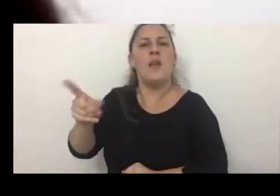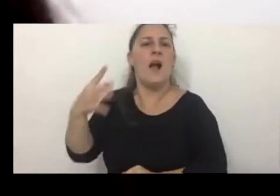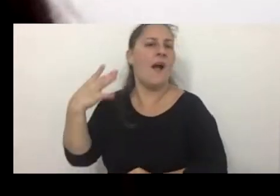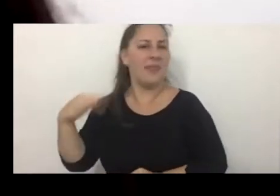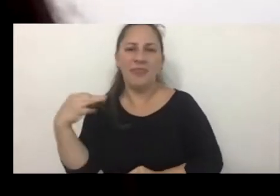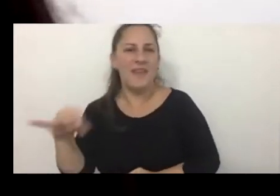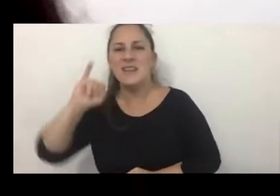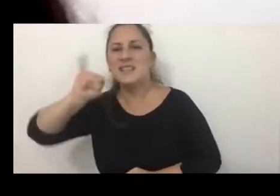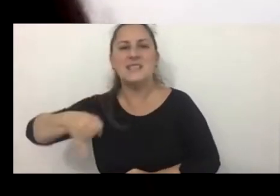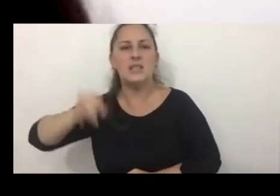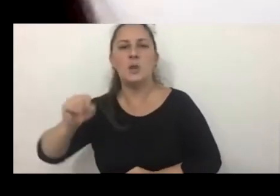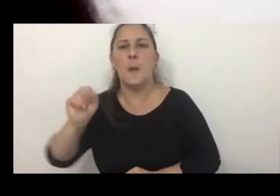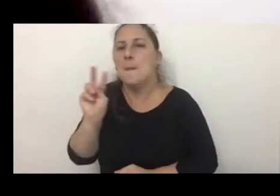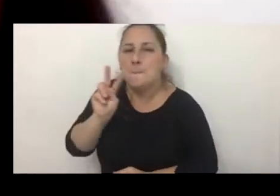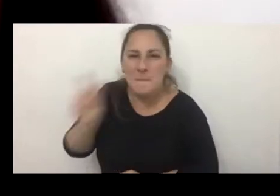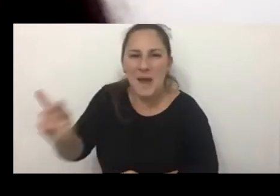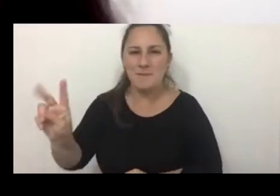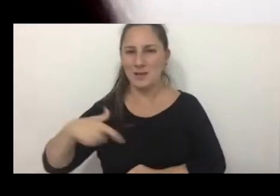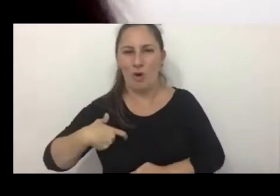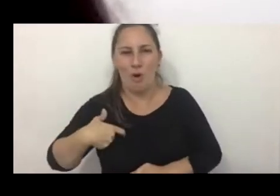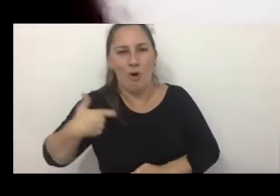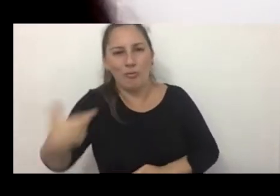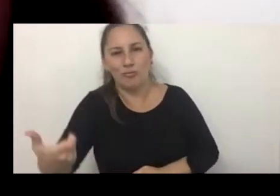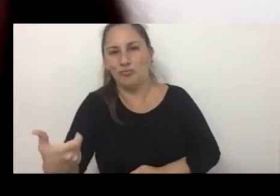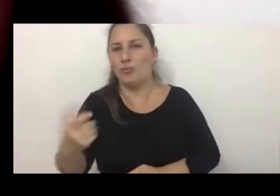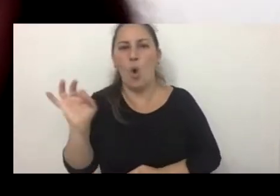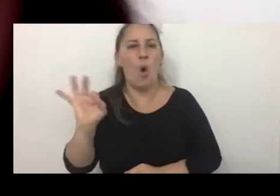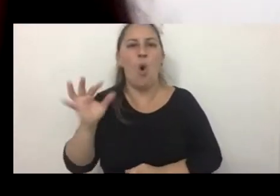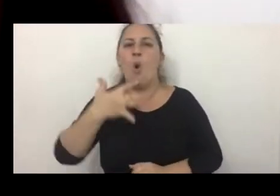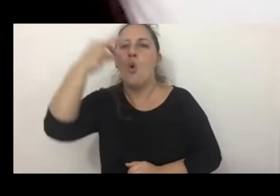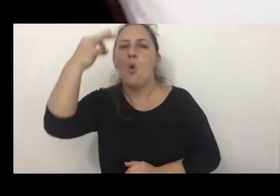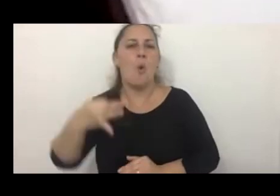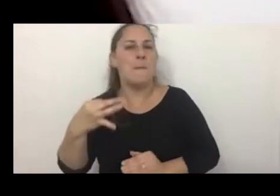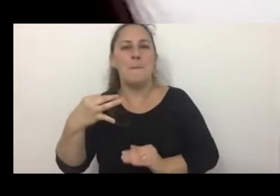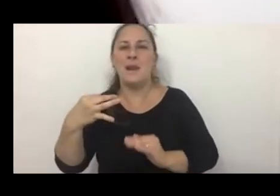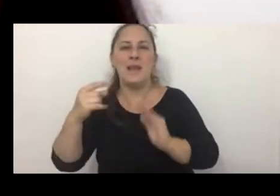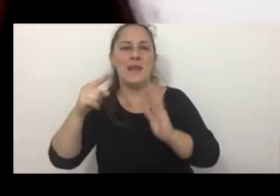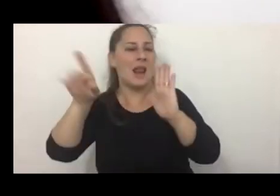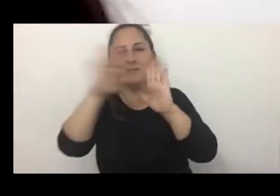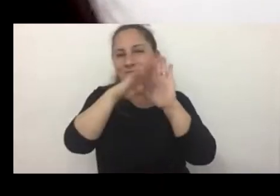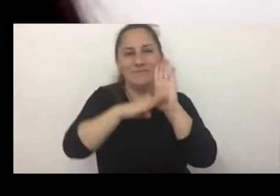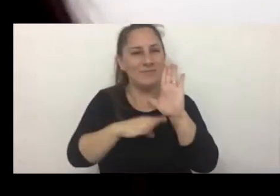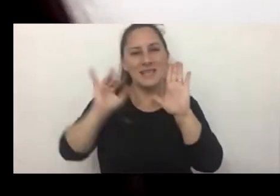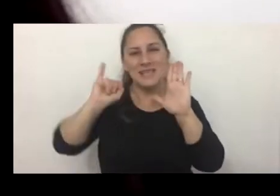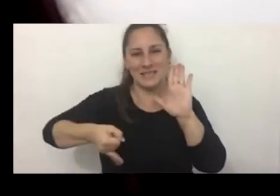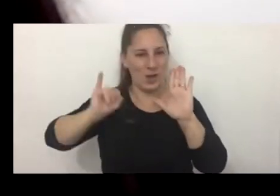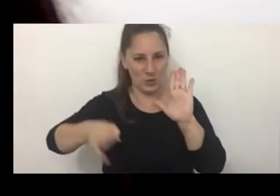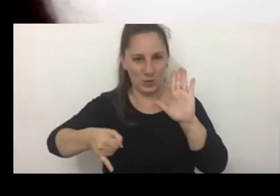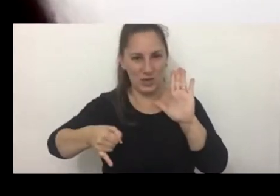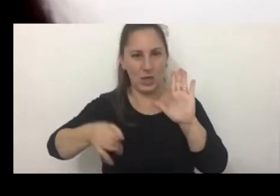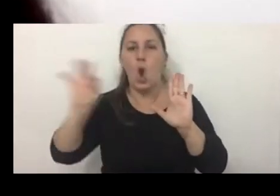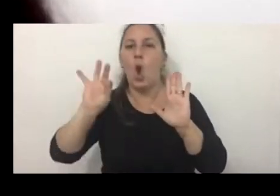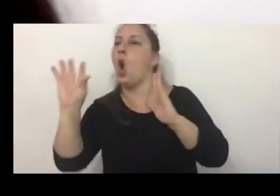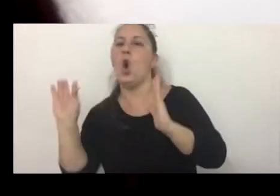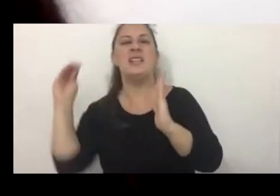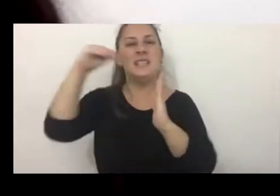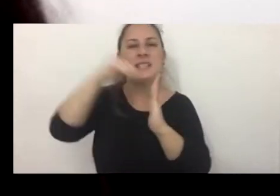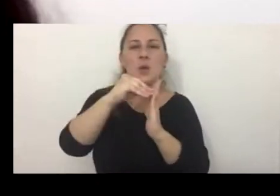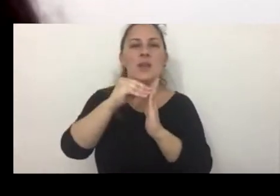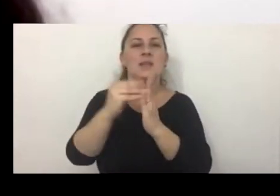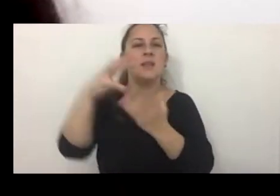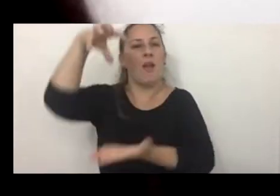de los lugares o los países. Las parteras muchas veces fueron como obligadas a perfeccionarse, y entonces por